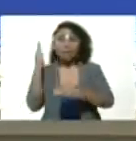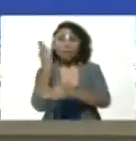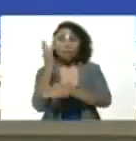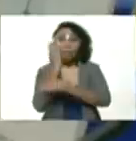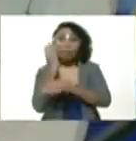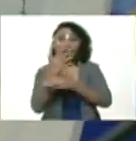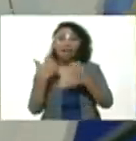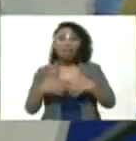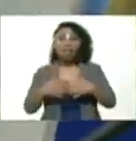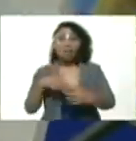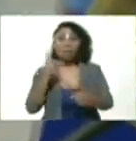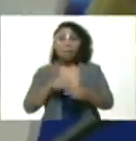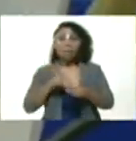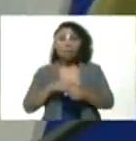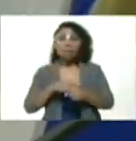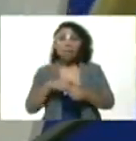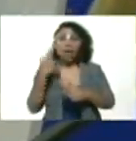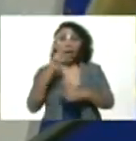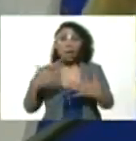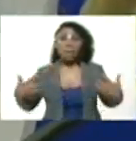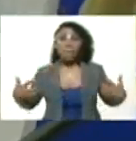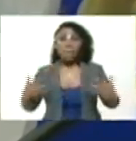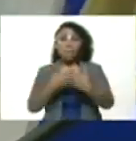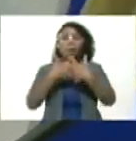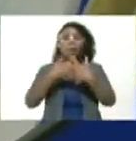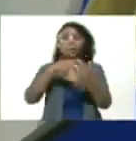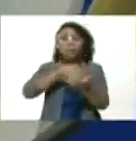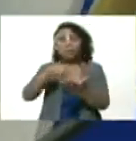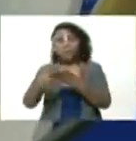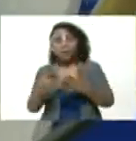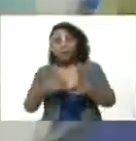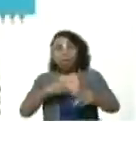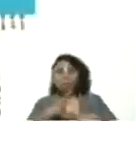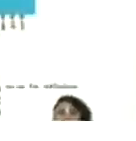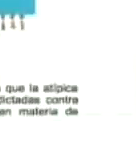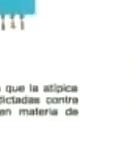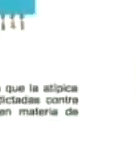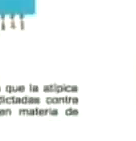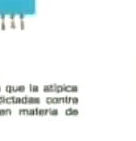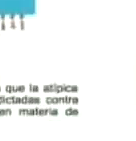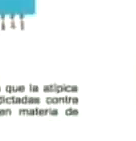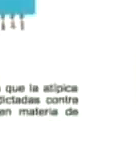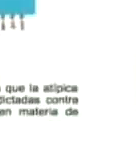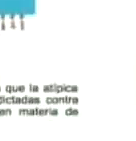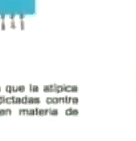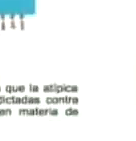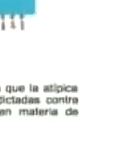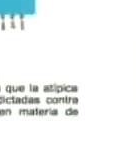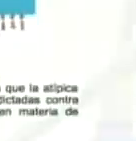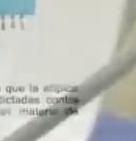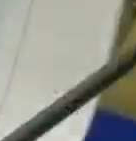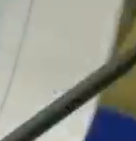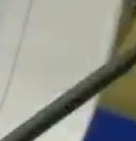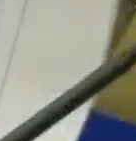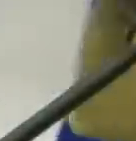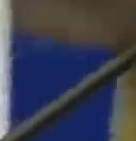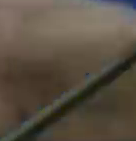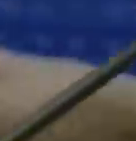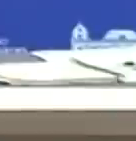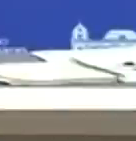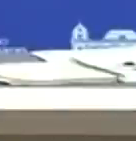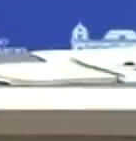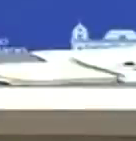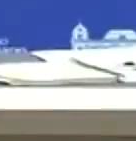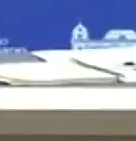petrolera, viene el colapso en la caída de la producción y el colapso, la asfixia en el ingreso de divisas de nuestro